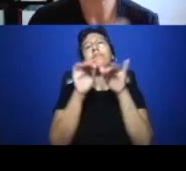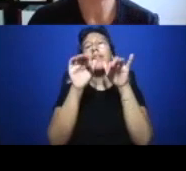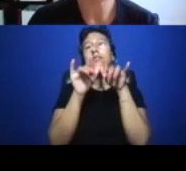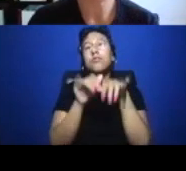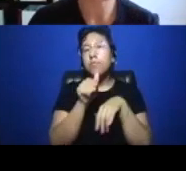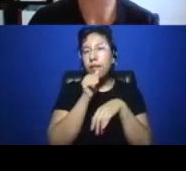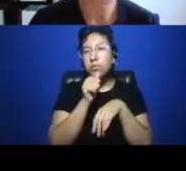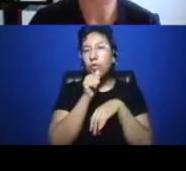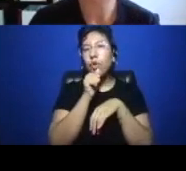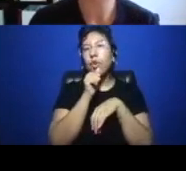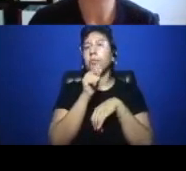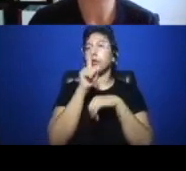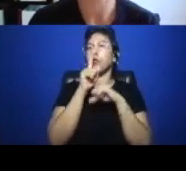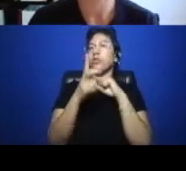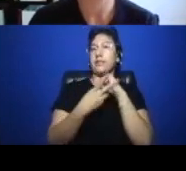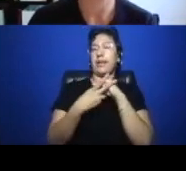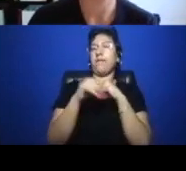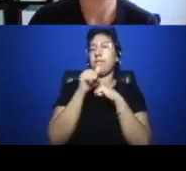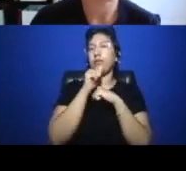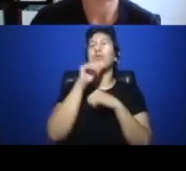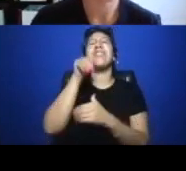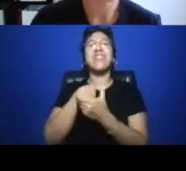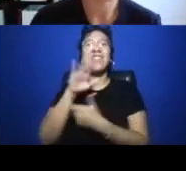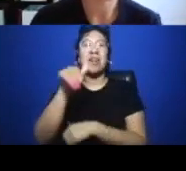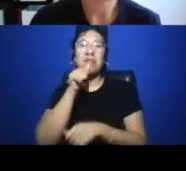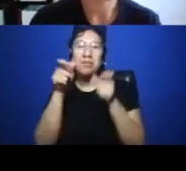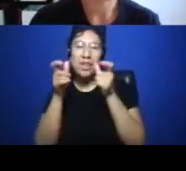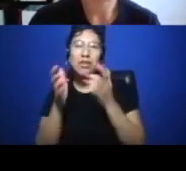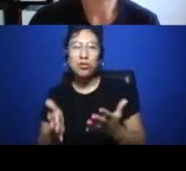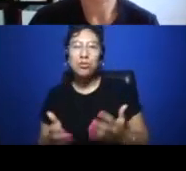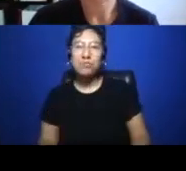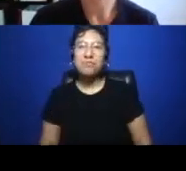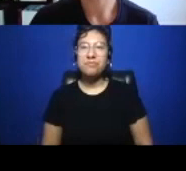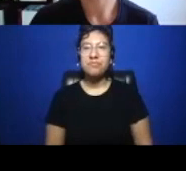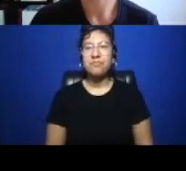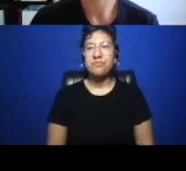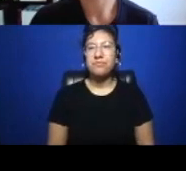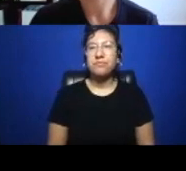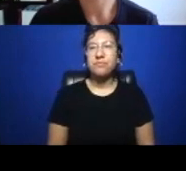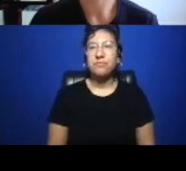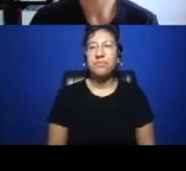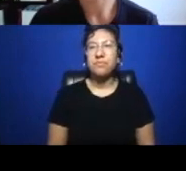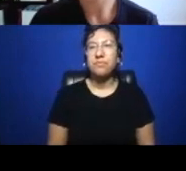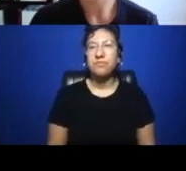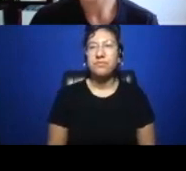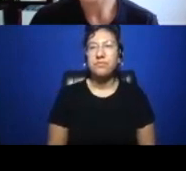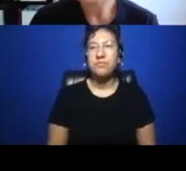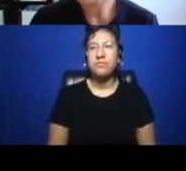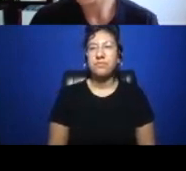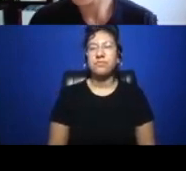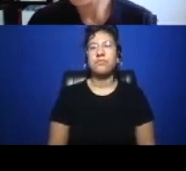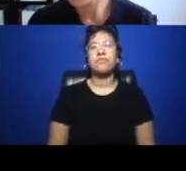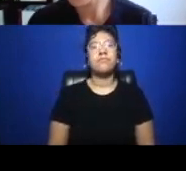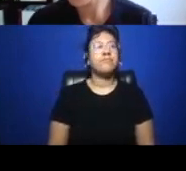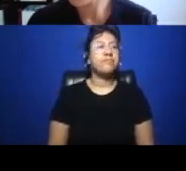y entrar una contraseña y asegúrate que grabes y salves esa contraseña en el